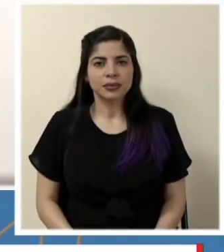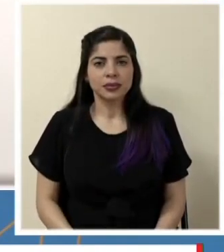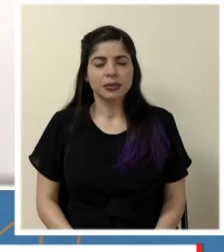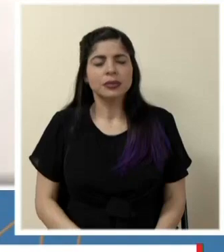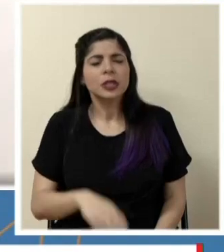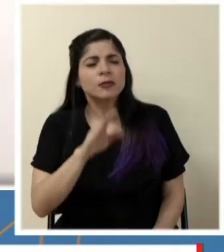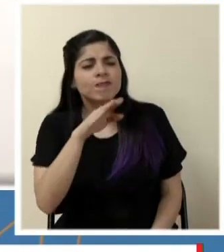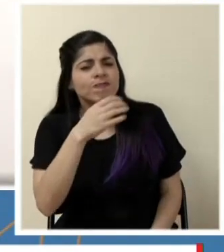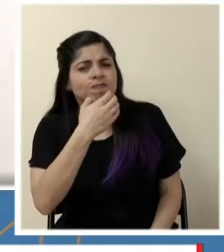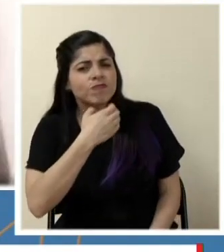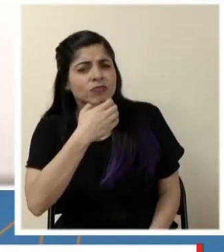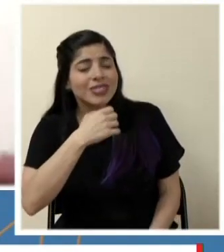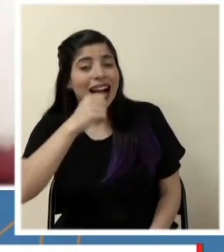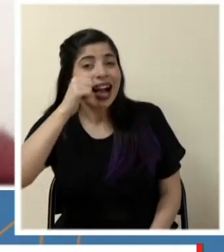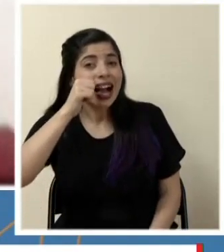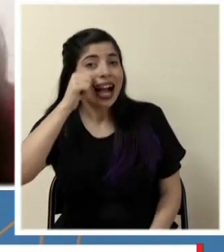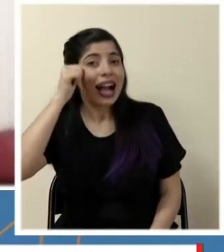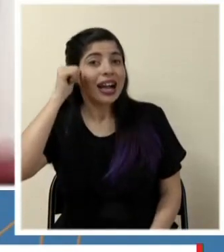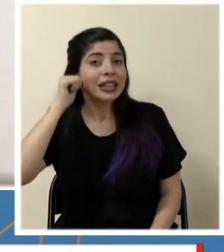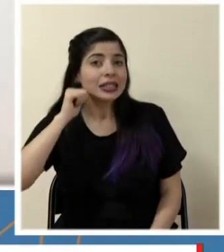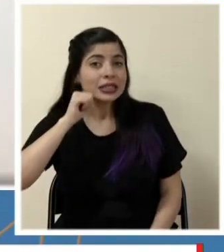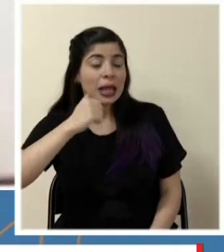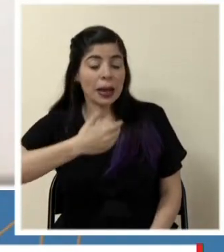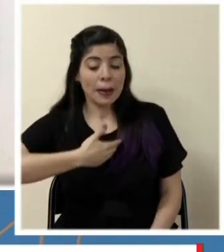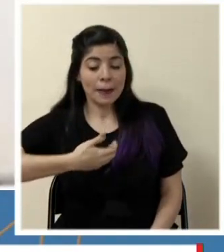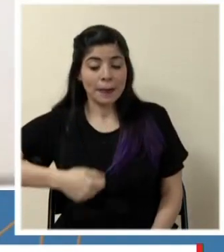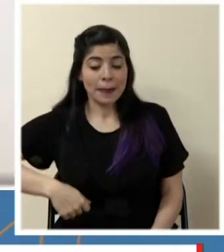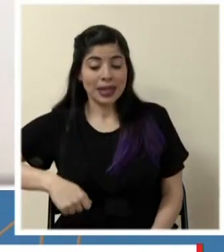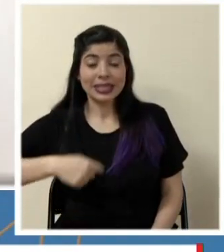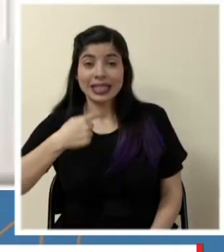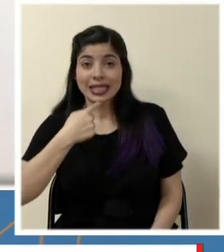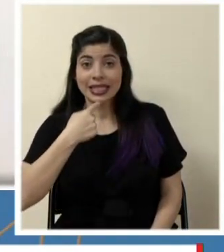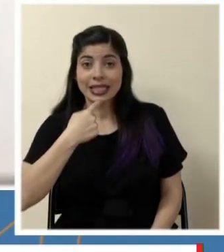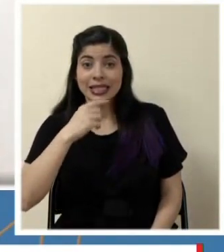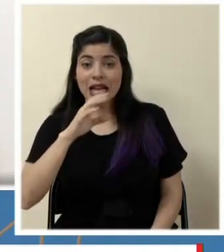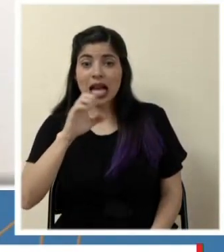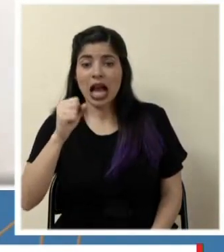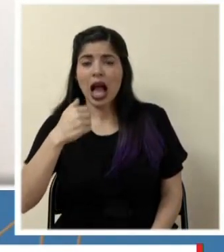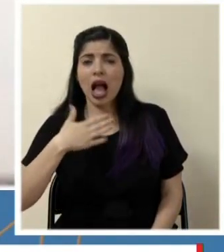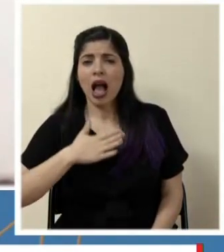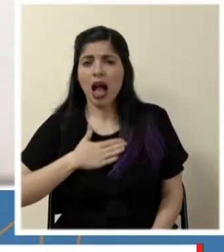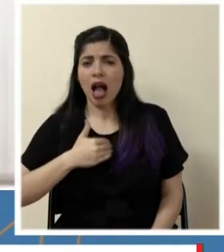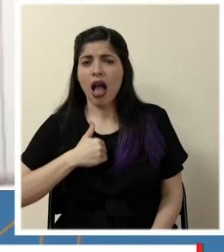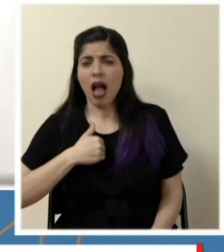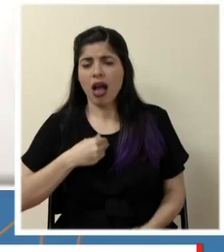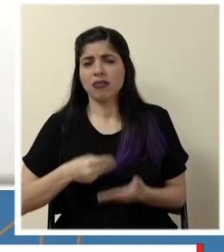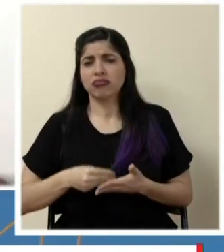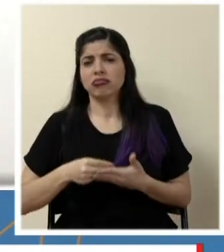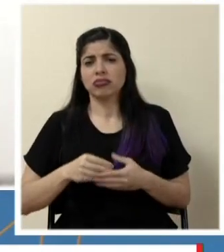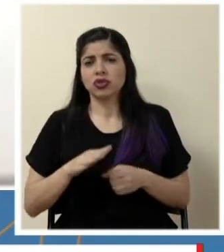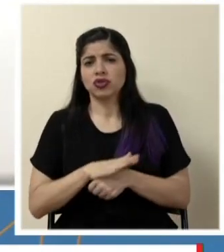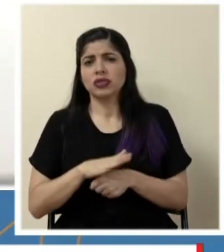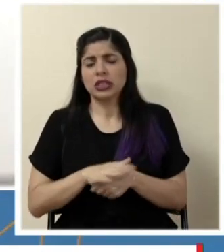Don Román, ayer el presidente dijo que la caja tenía liquidez, que gozaba de